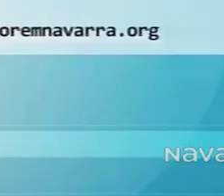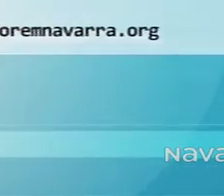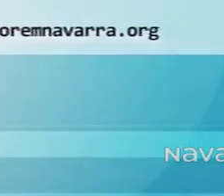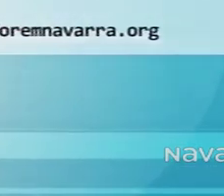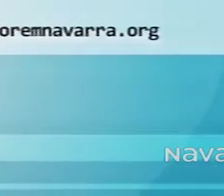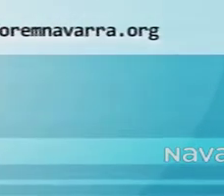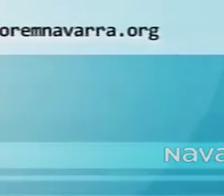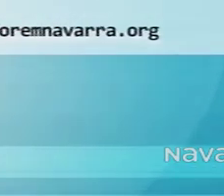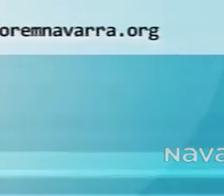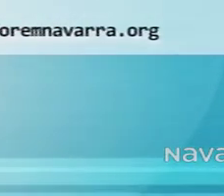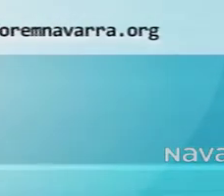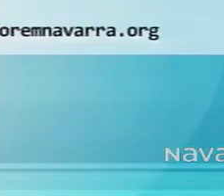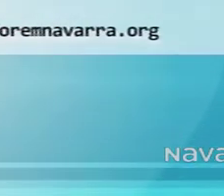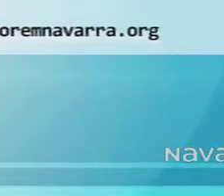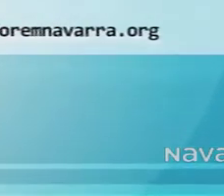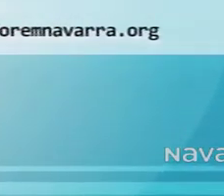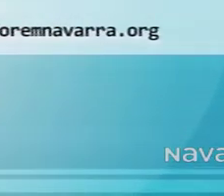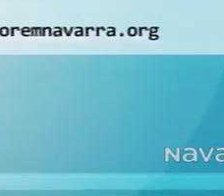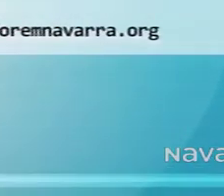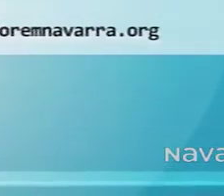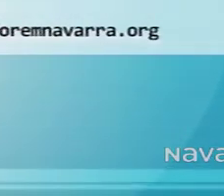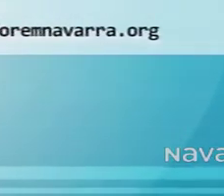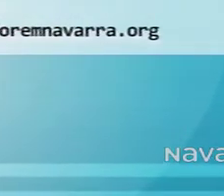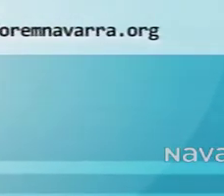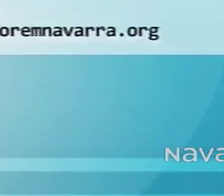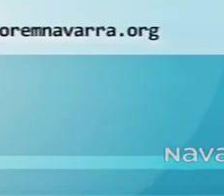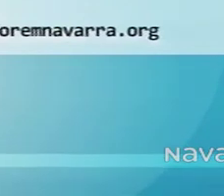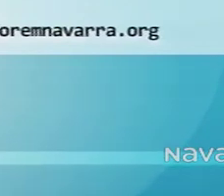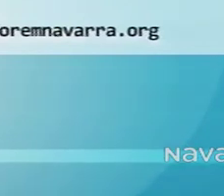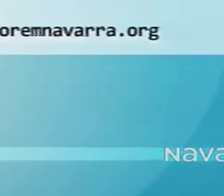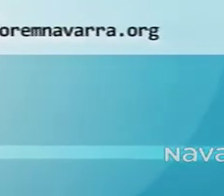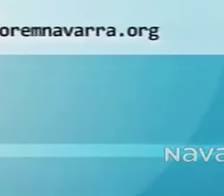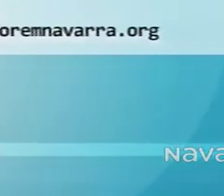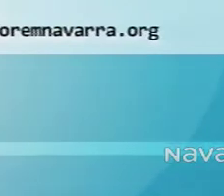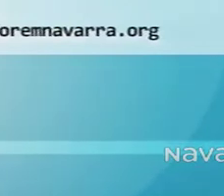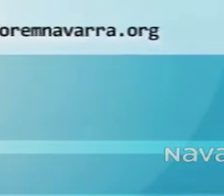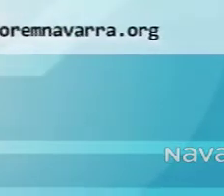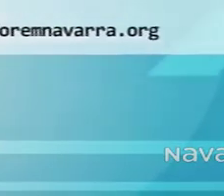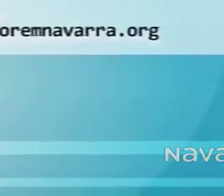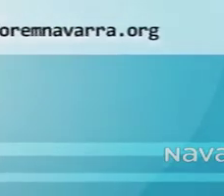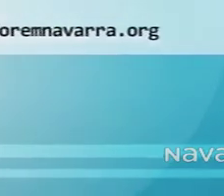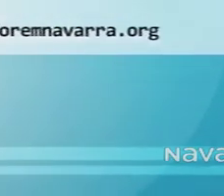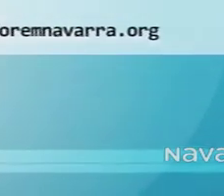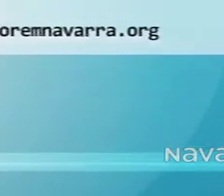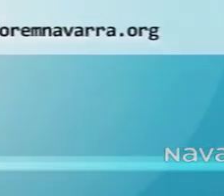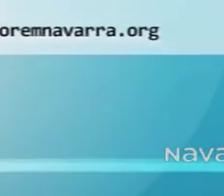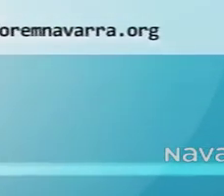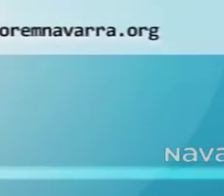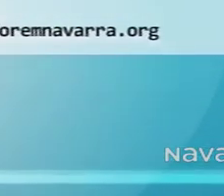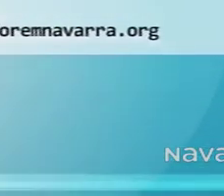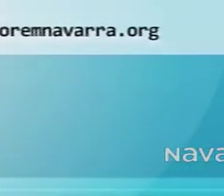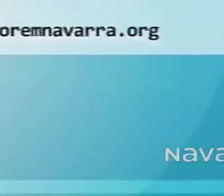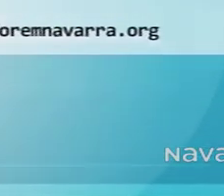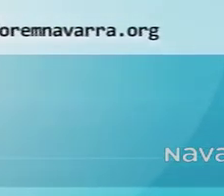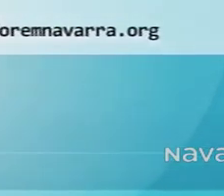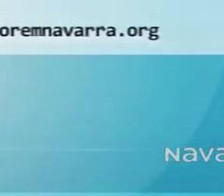guarderías. Se dirige prioritariamente a trabajadores ocupados que presten sus servicios en centros ubicados en Navarra y que coticen a